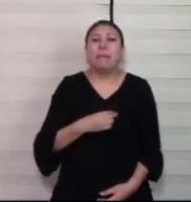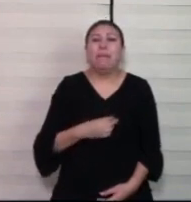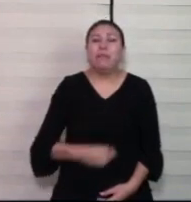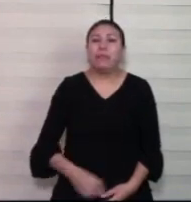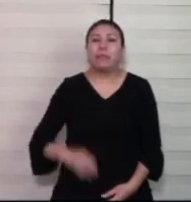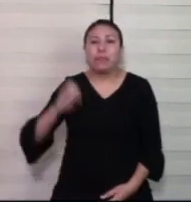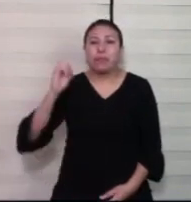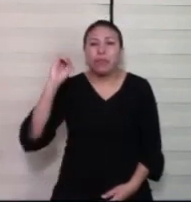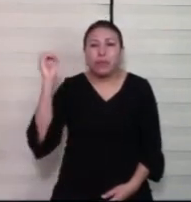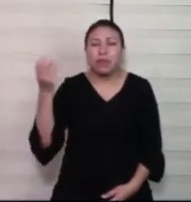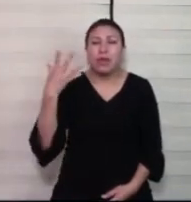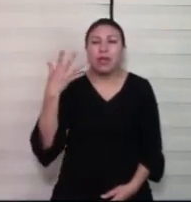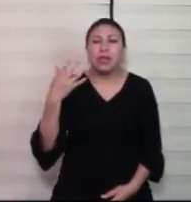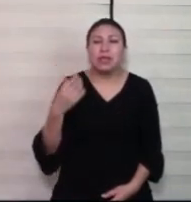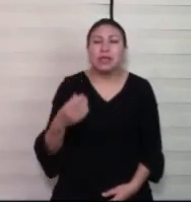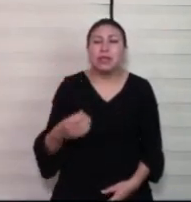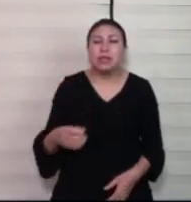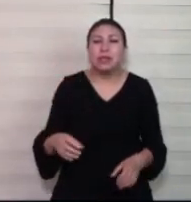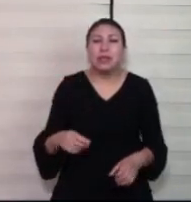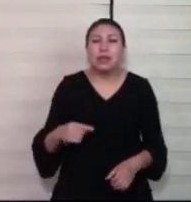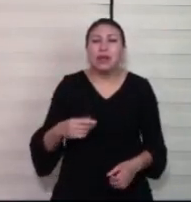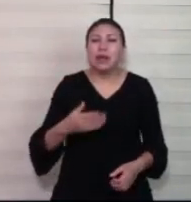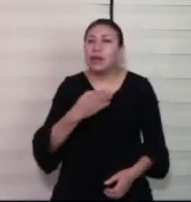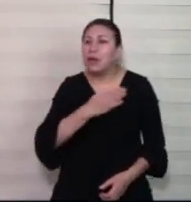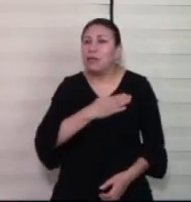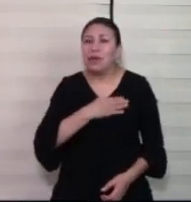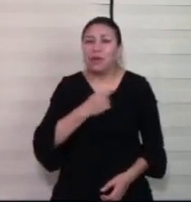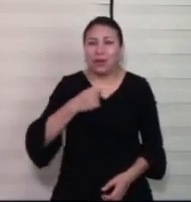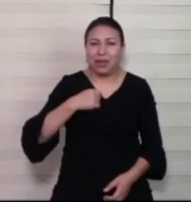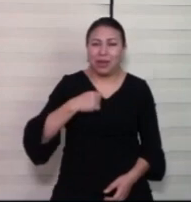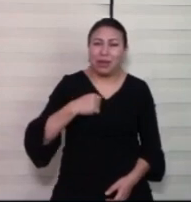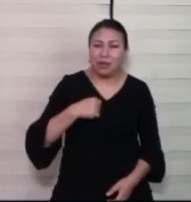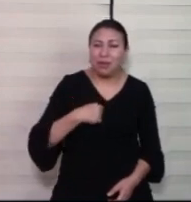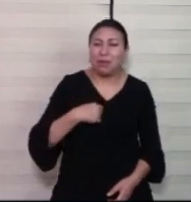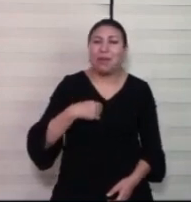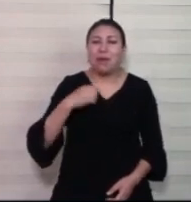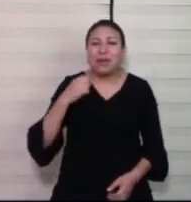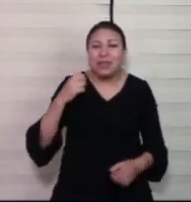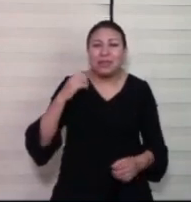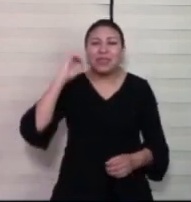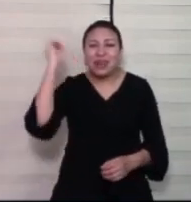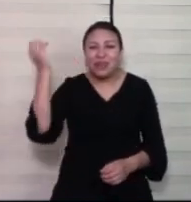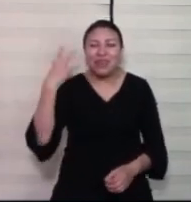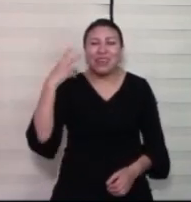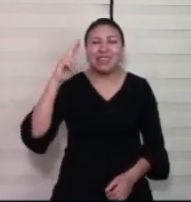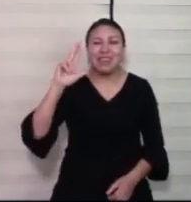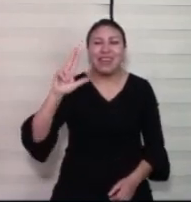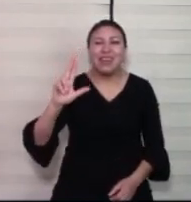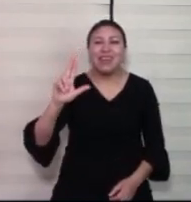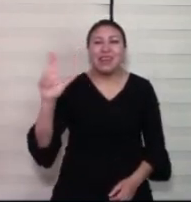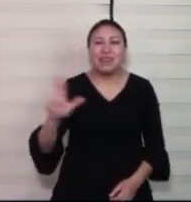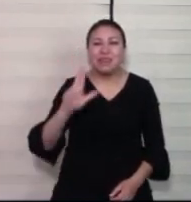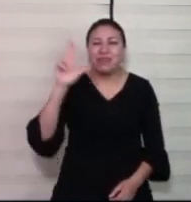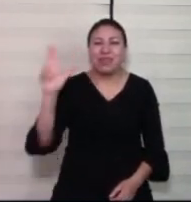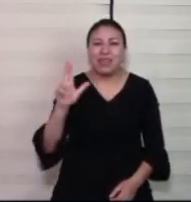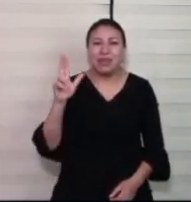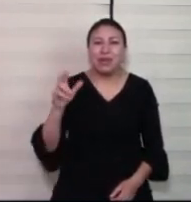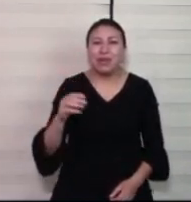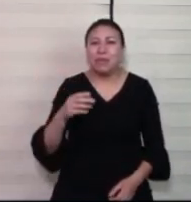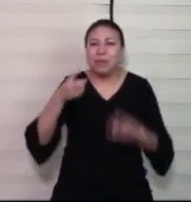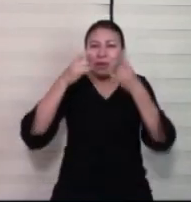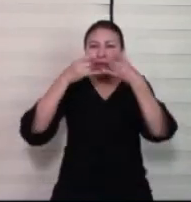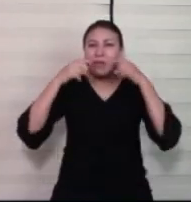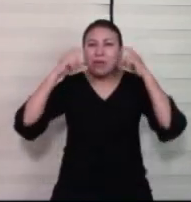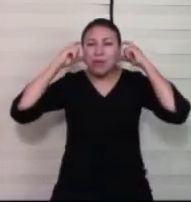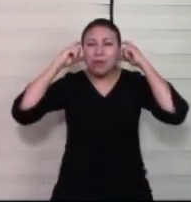qué bueno que me tocó en miércoles, no tengo que usar el cubreboca. Ahí me lo ponen y me lo quitan después de la grabación.